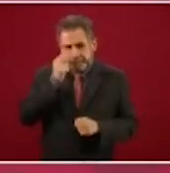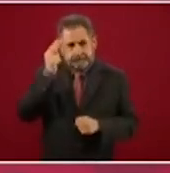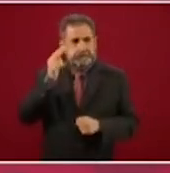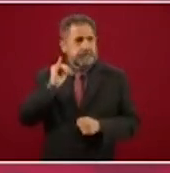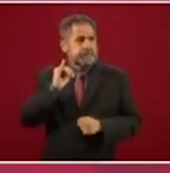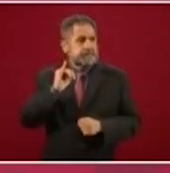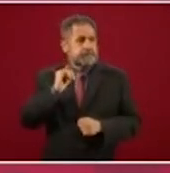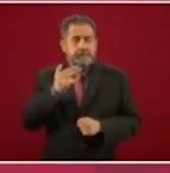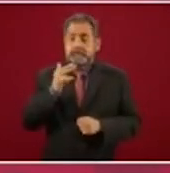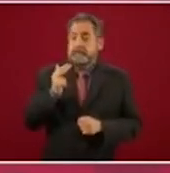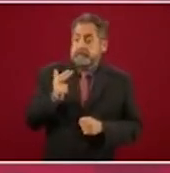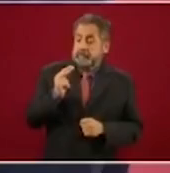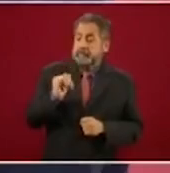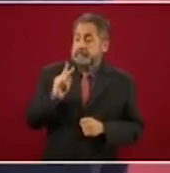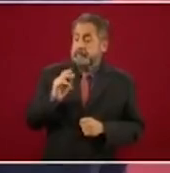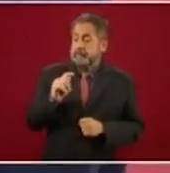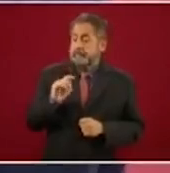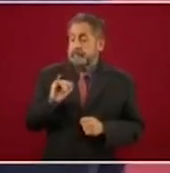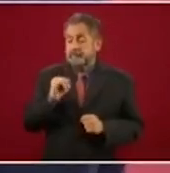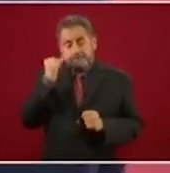la Fiscalía del Estado de Guerrero.